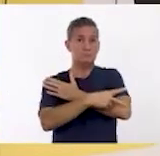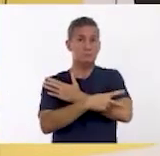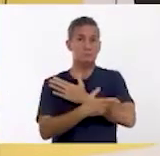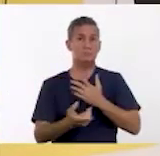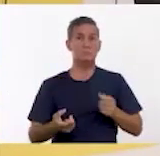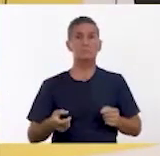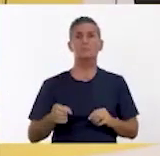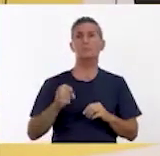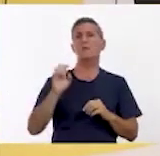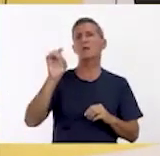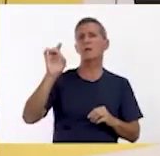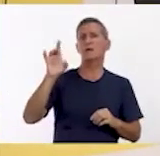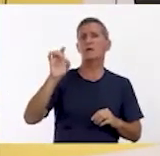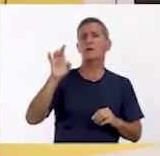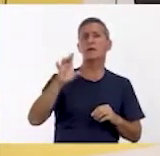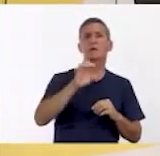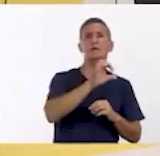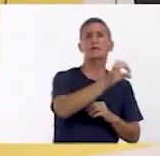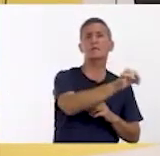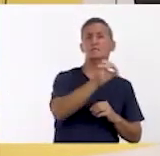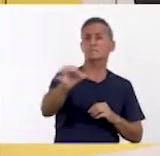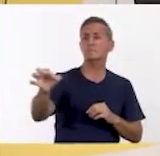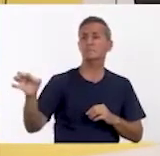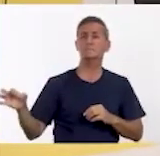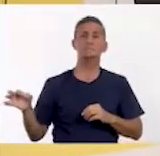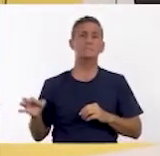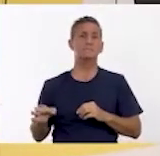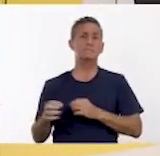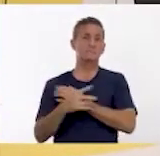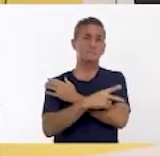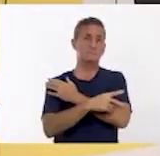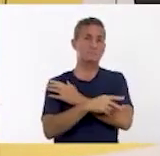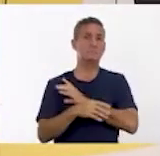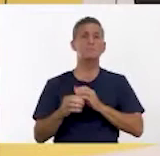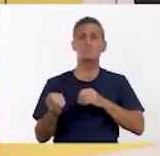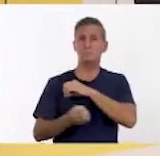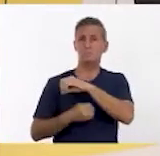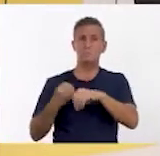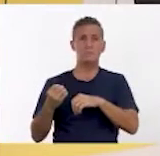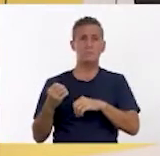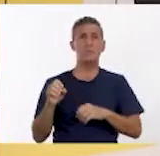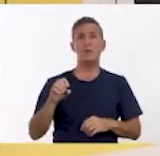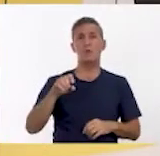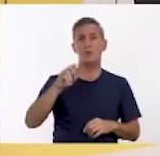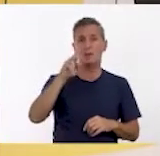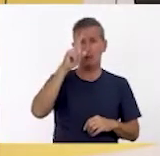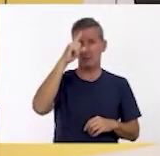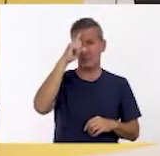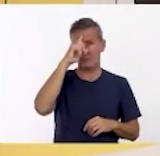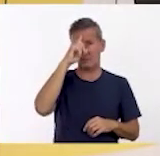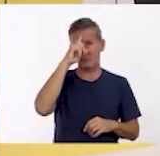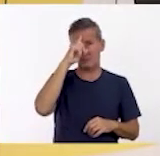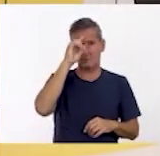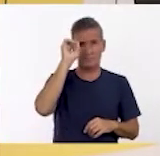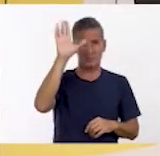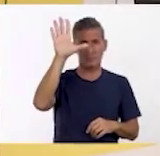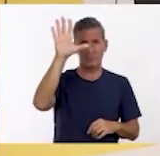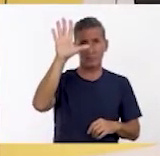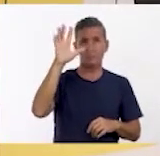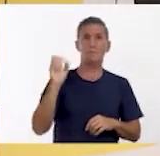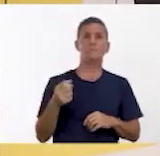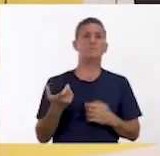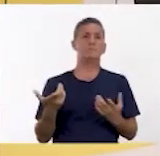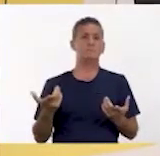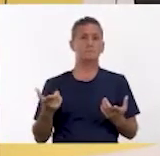ser Rusia, con otros de sus 15 repúblicas que cambian, pero Rusia es el mayor del mundo. Alemania por ser donde se